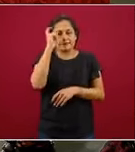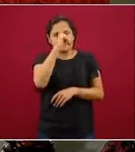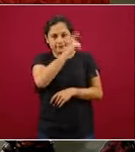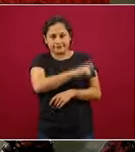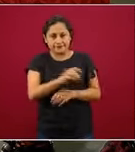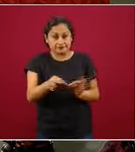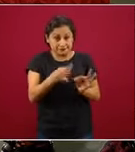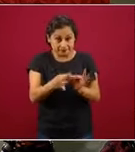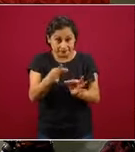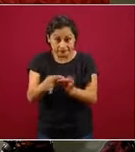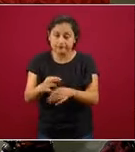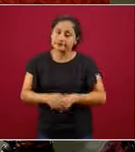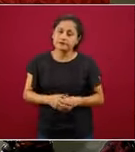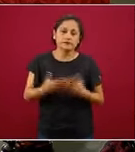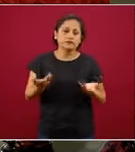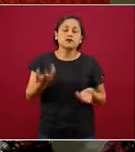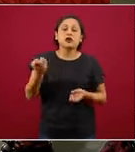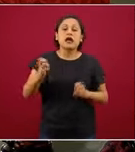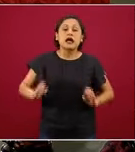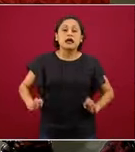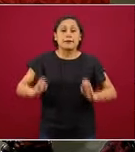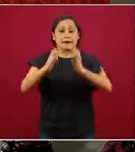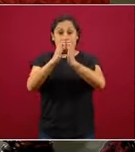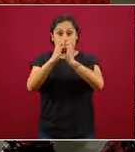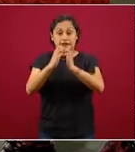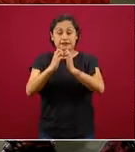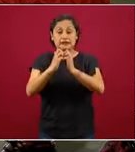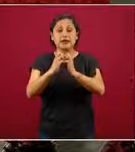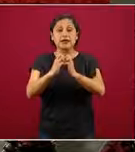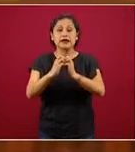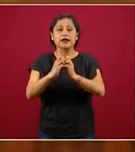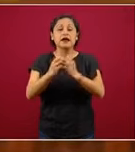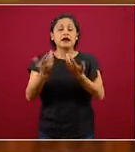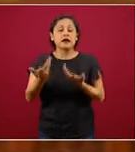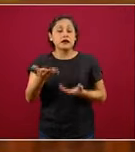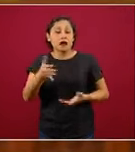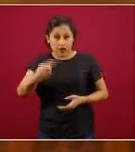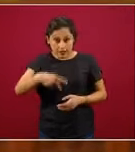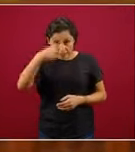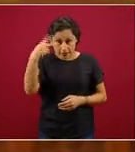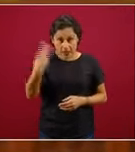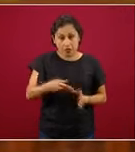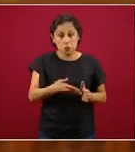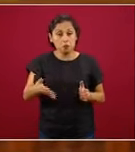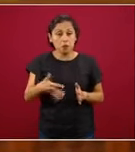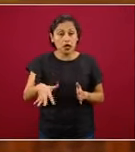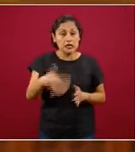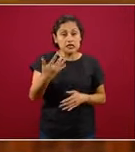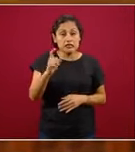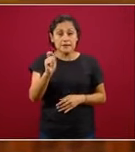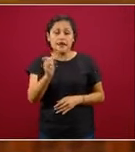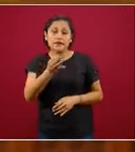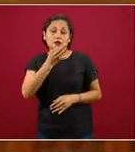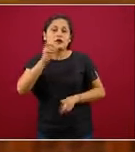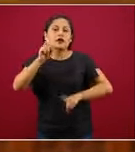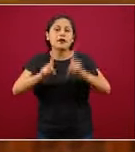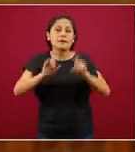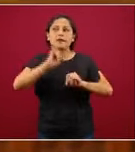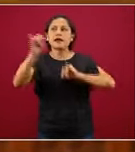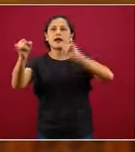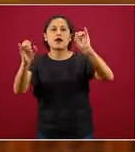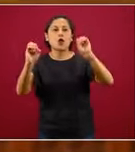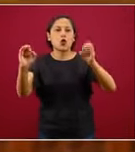de las unidades de urgencia son variables. En la Ciudad de México está alrededor de los 15 a 20 minutos, dependiendo la zona geográfica.